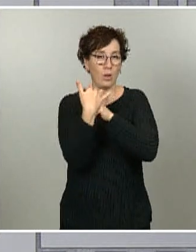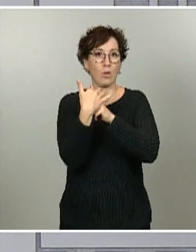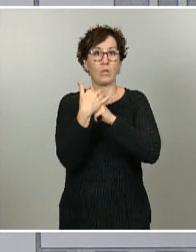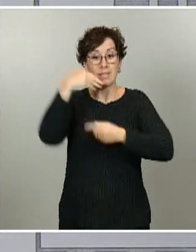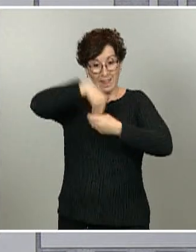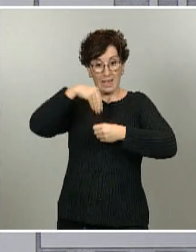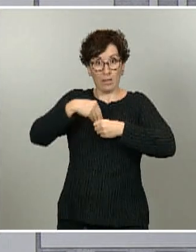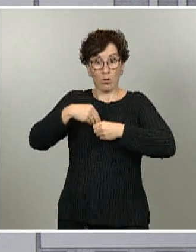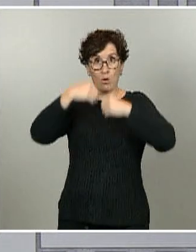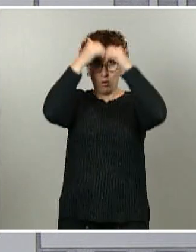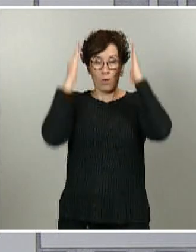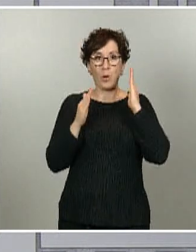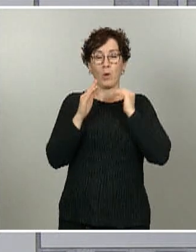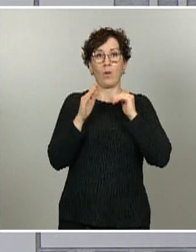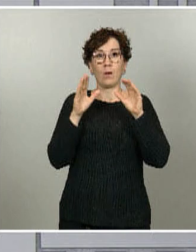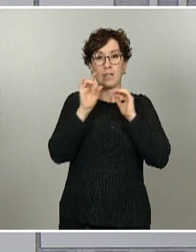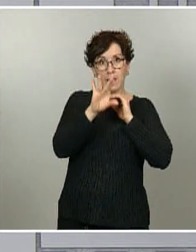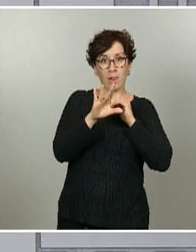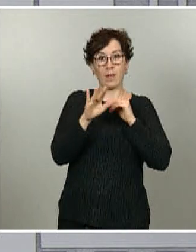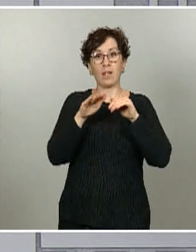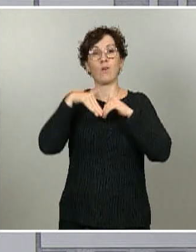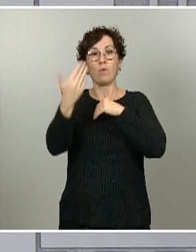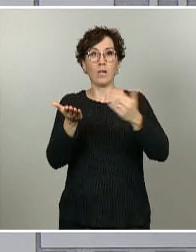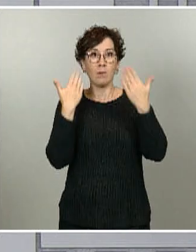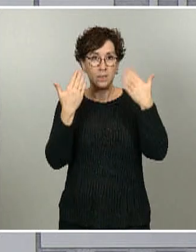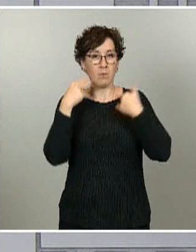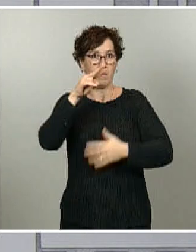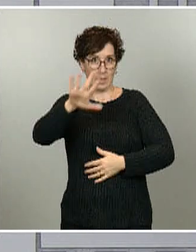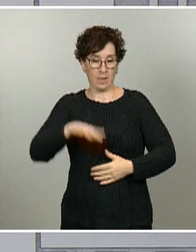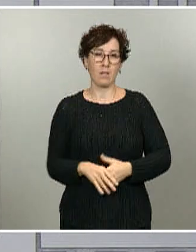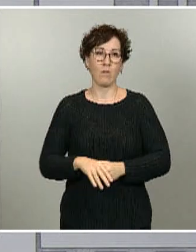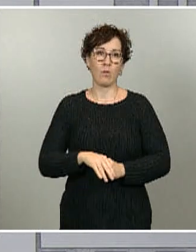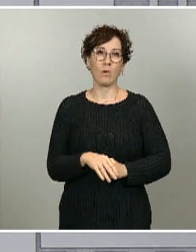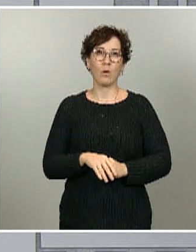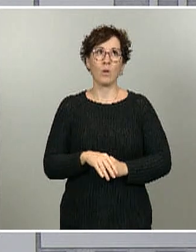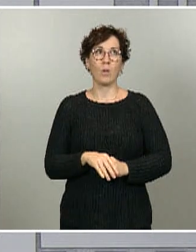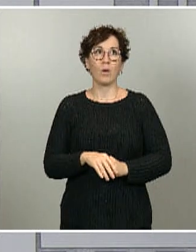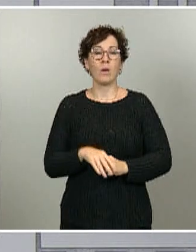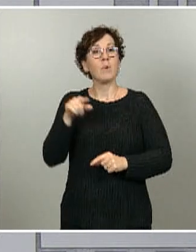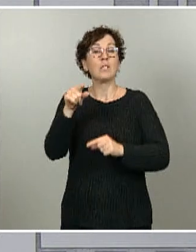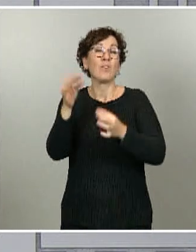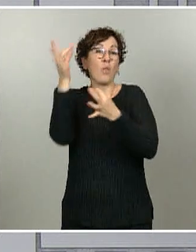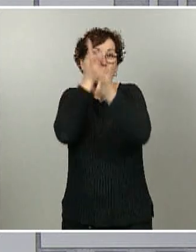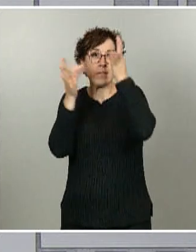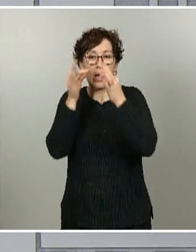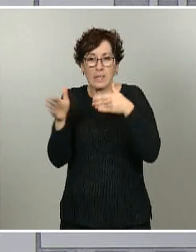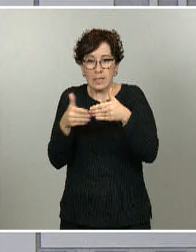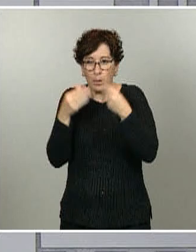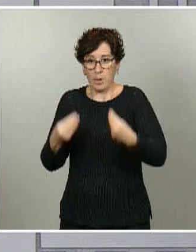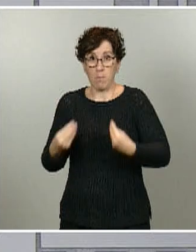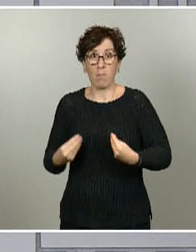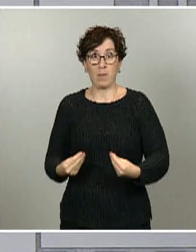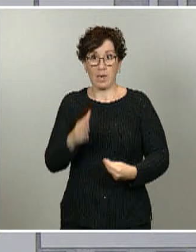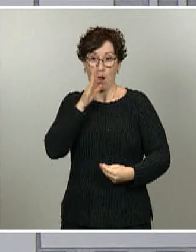en espacios públicos. Bien, esto también, como les indico, se está acabando de ultimar y mañana esperamos que lo antes